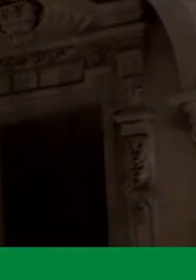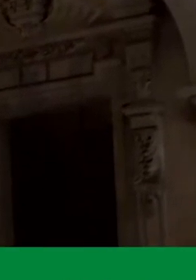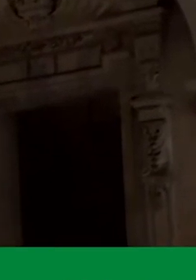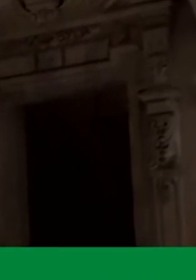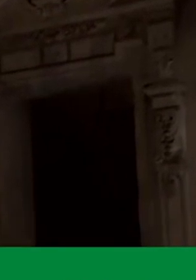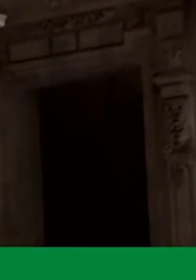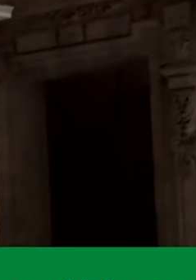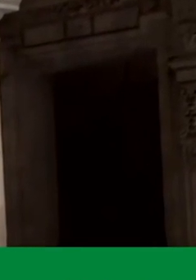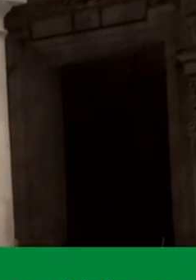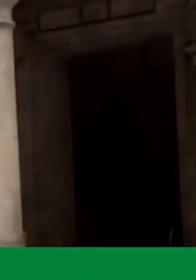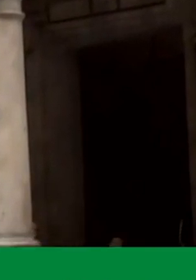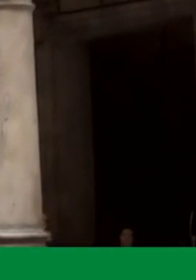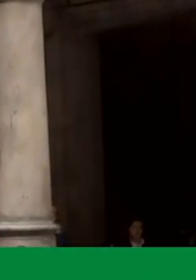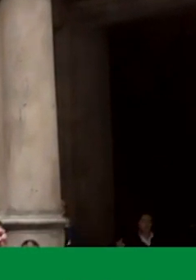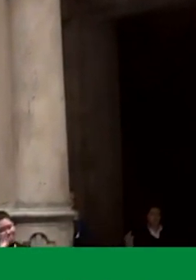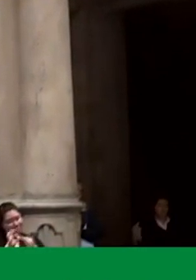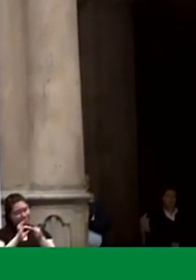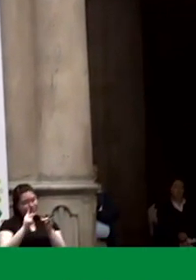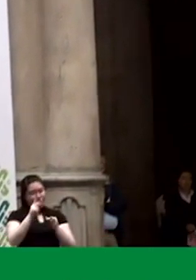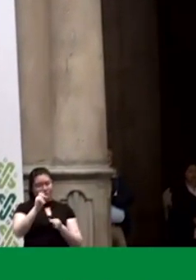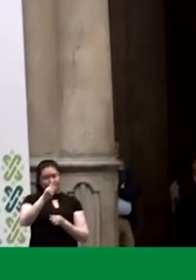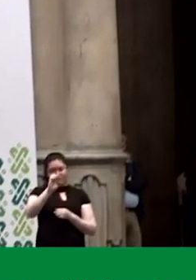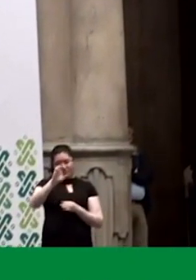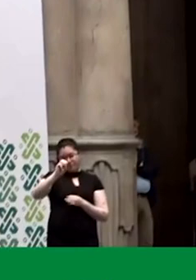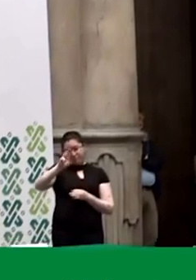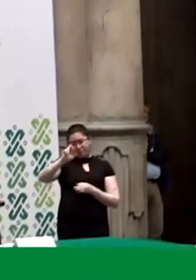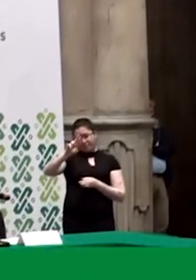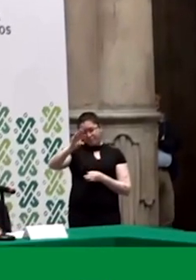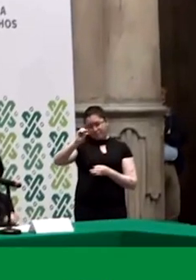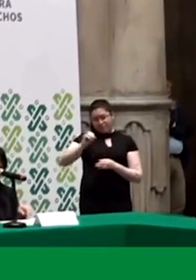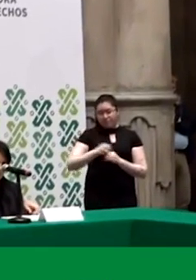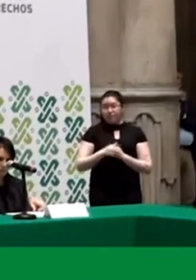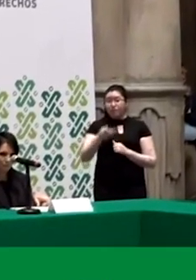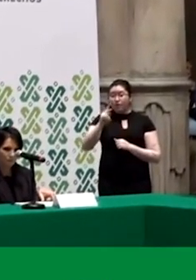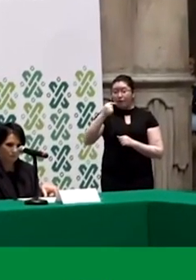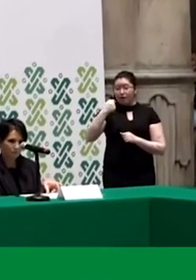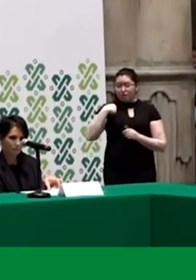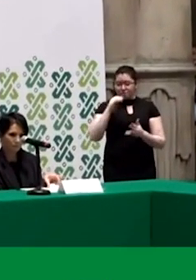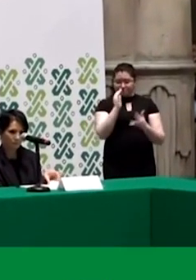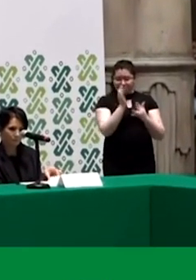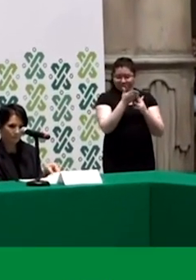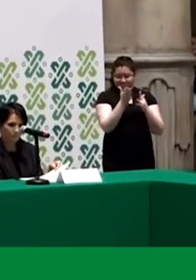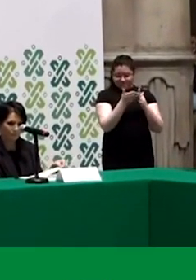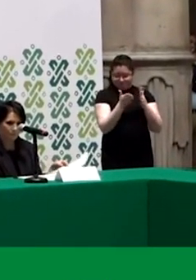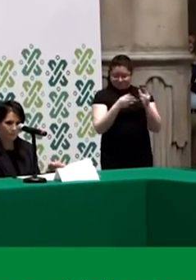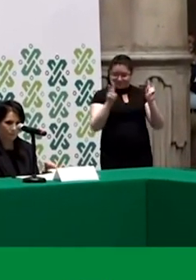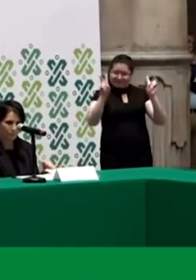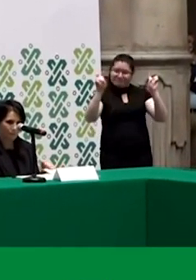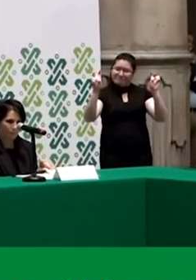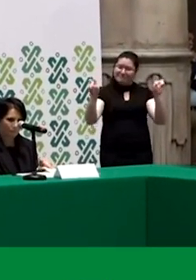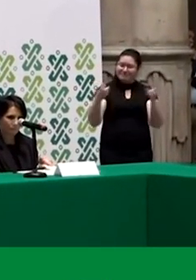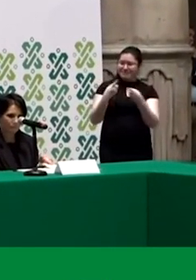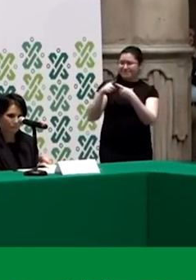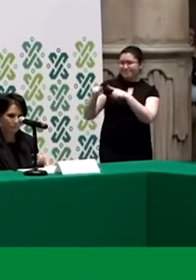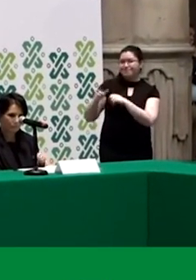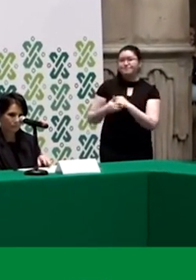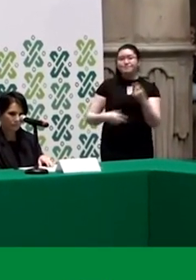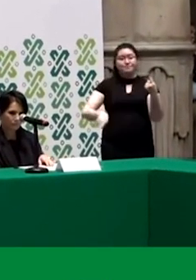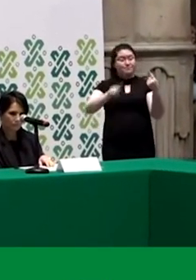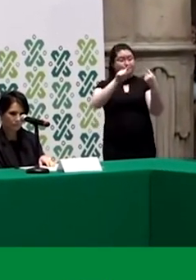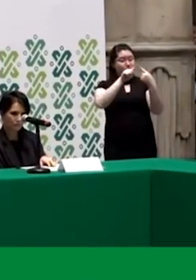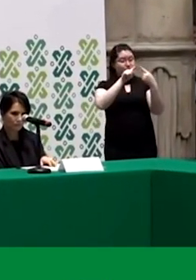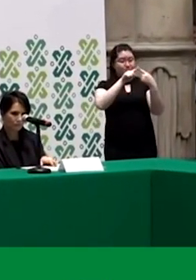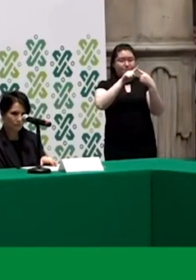forma abierta, transparente y participativa los problemas públicos. Yo lo dividiría en varios temas, ¿no? El primero es